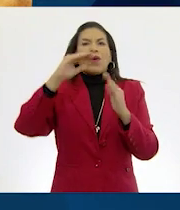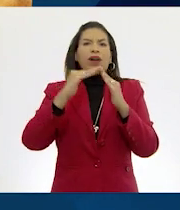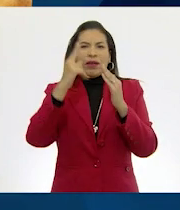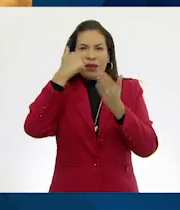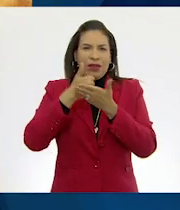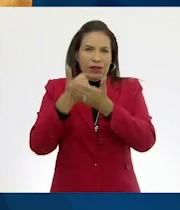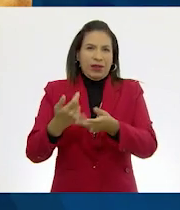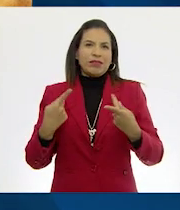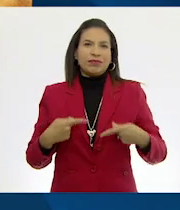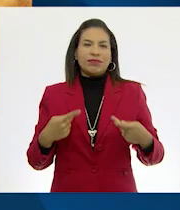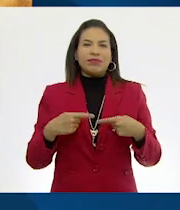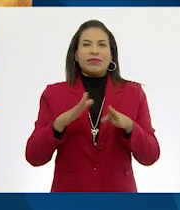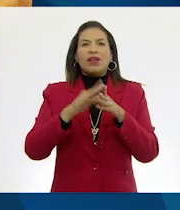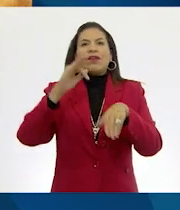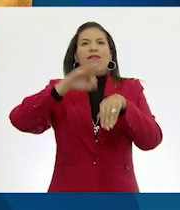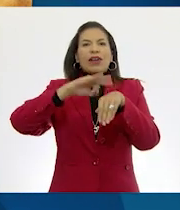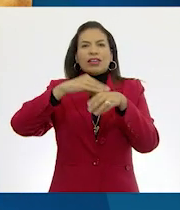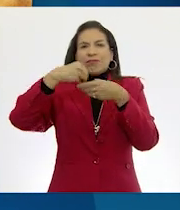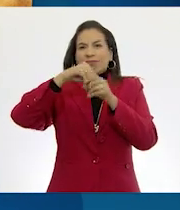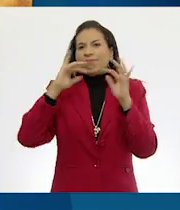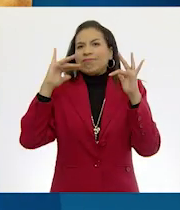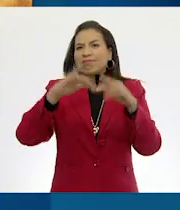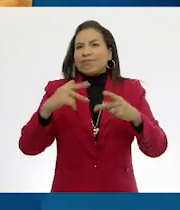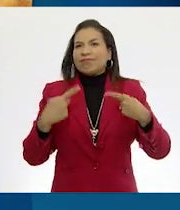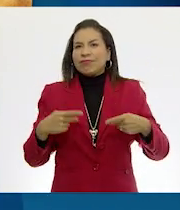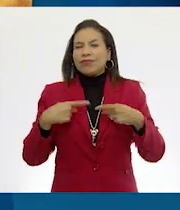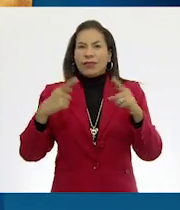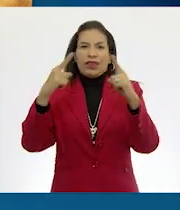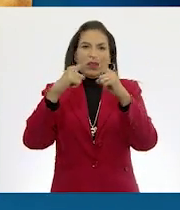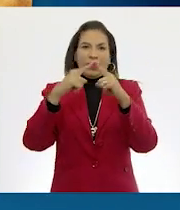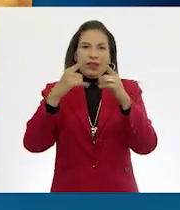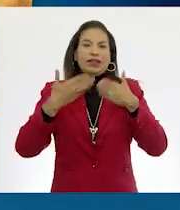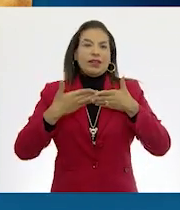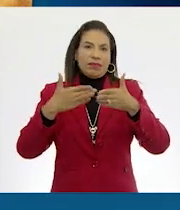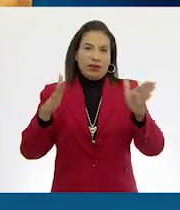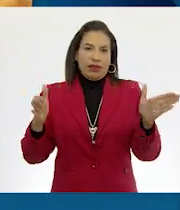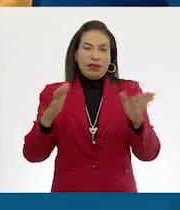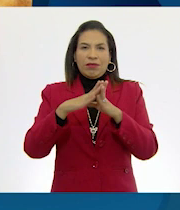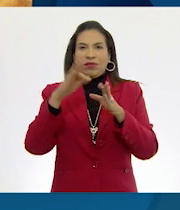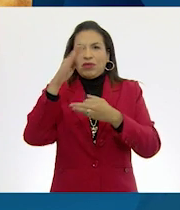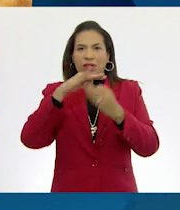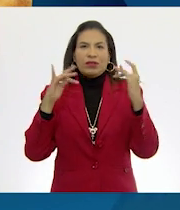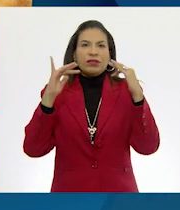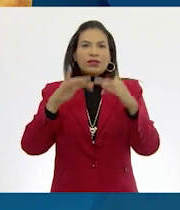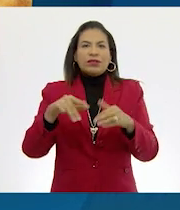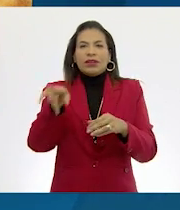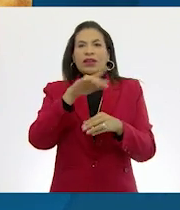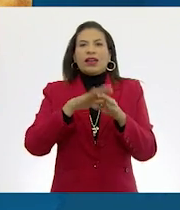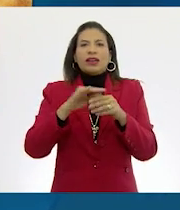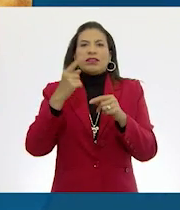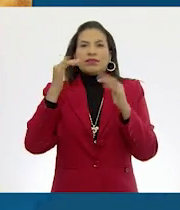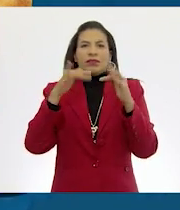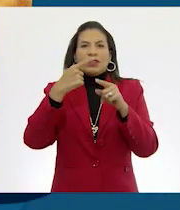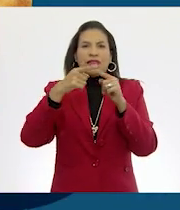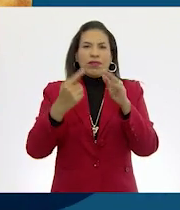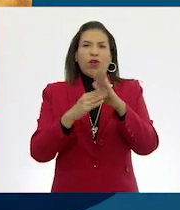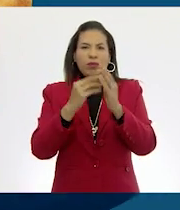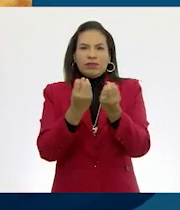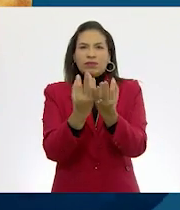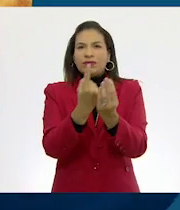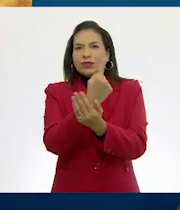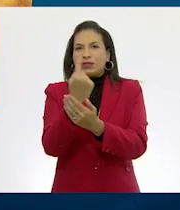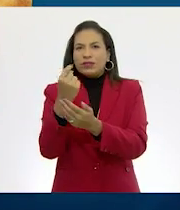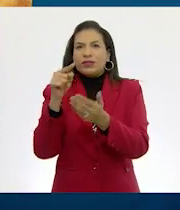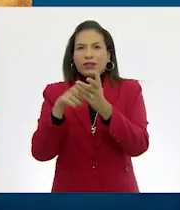caridad. Las boticas apretadas de gente, los templos con las puertas abiertas de par en par, con 1000 luces en los altares.